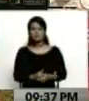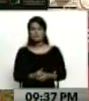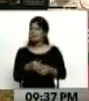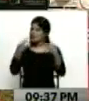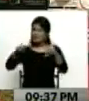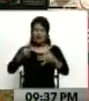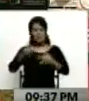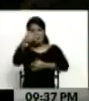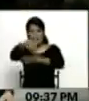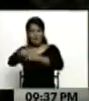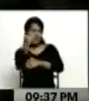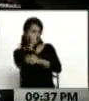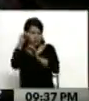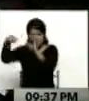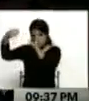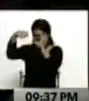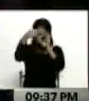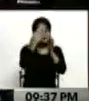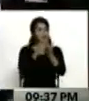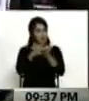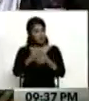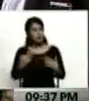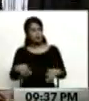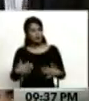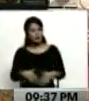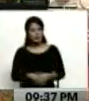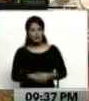presente siempre va a estar en la calle TV